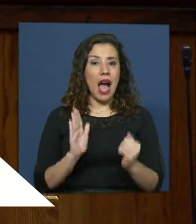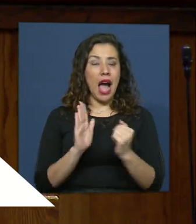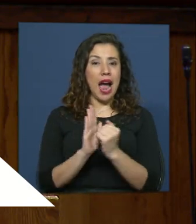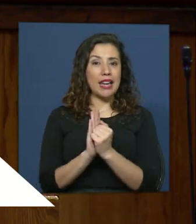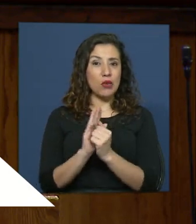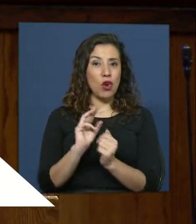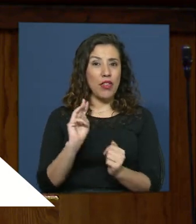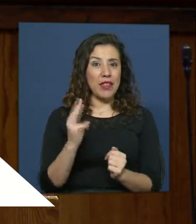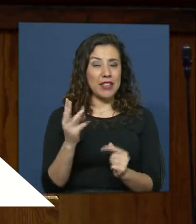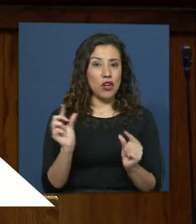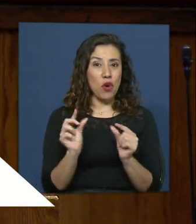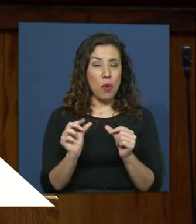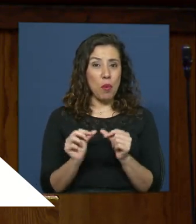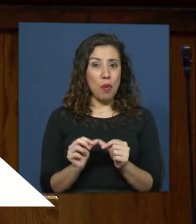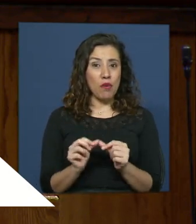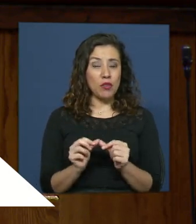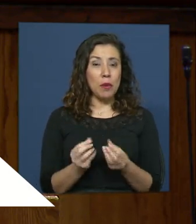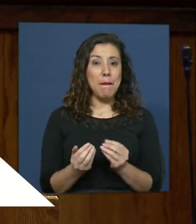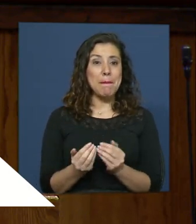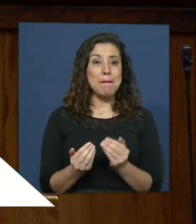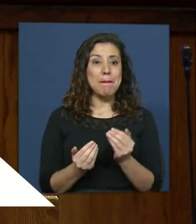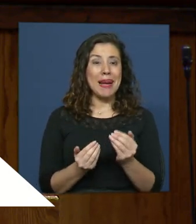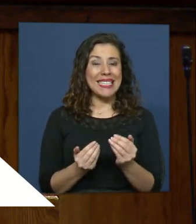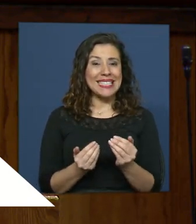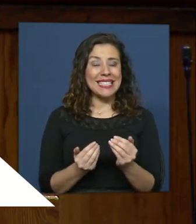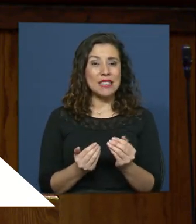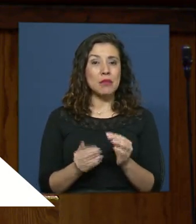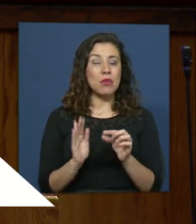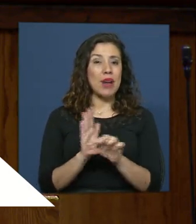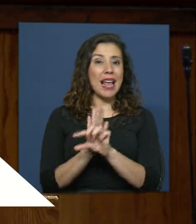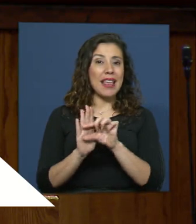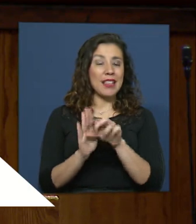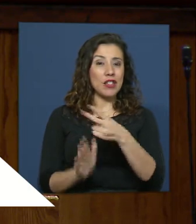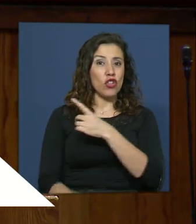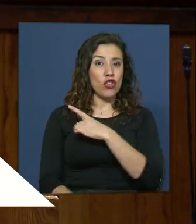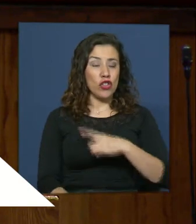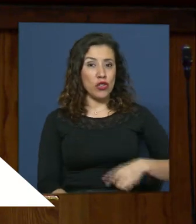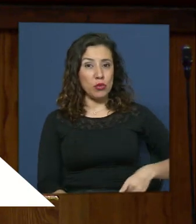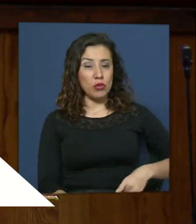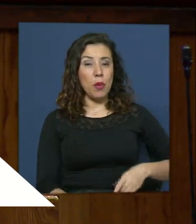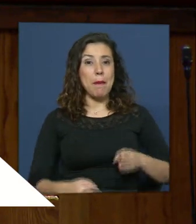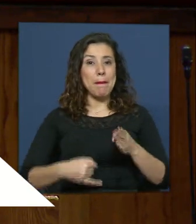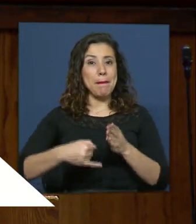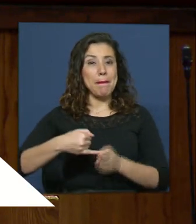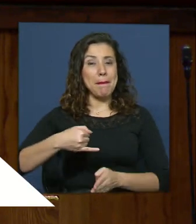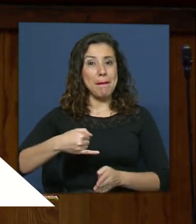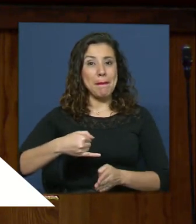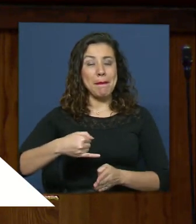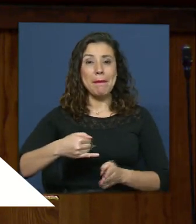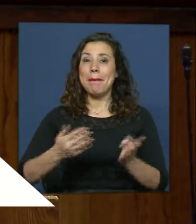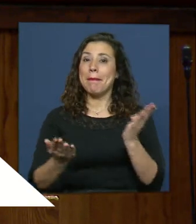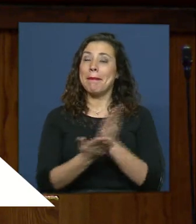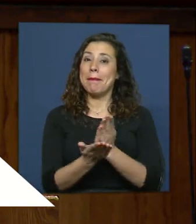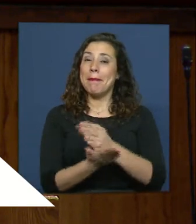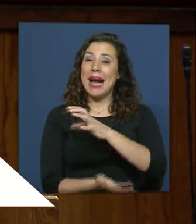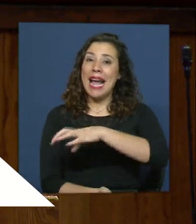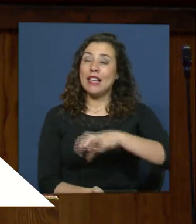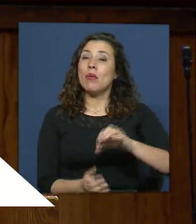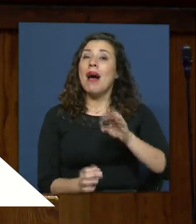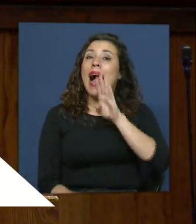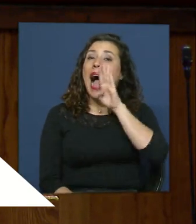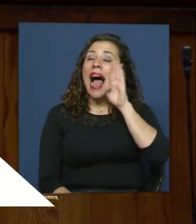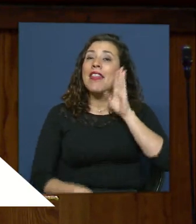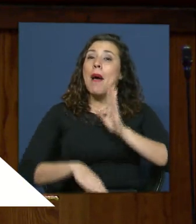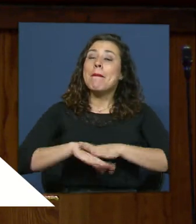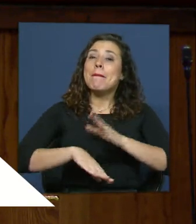artículo tercero transitorio se amplió, por indicación parlamentaria, el plazo para que los establecimientos regularicen